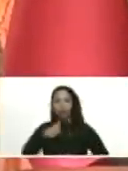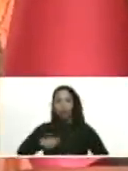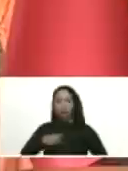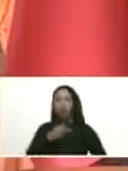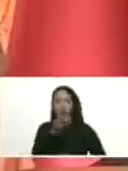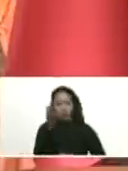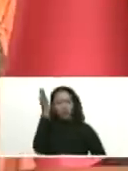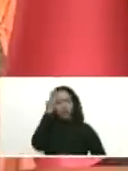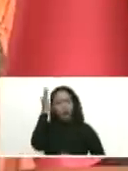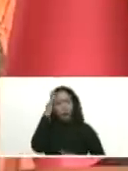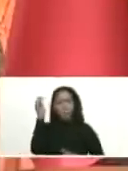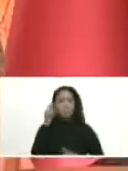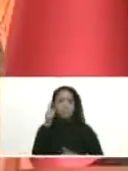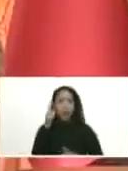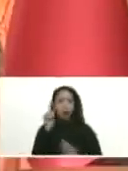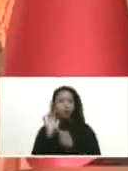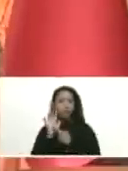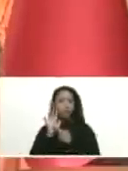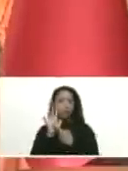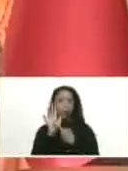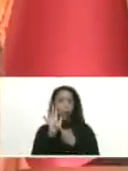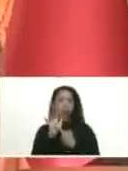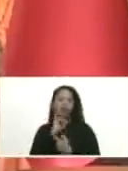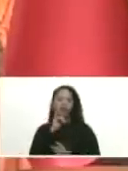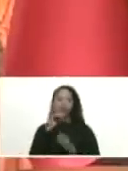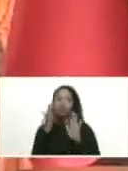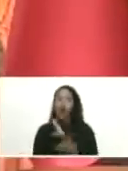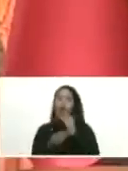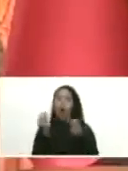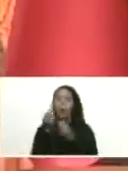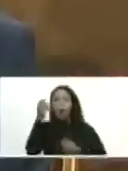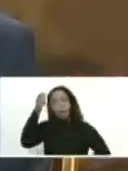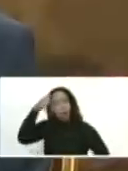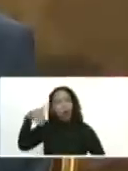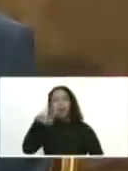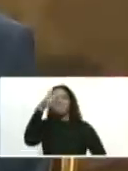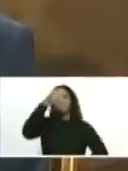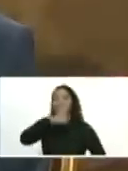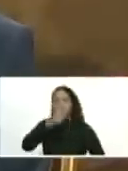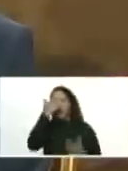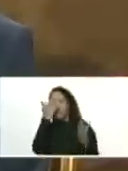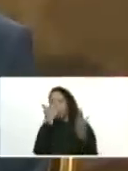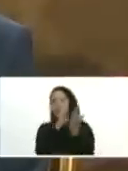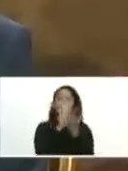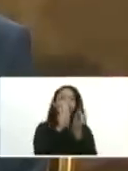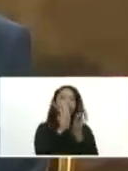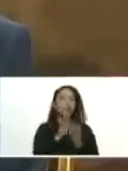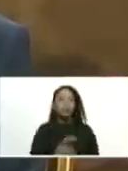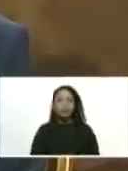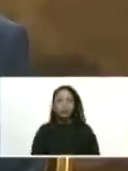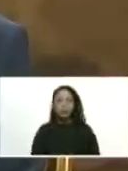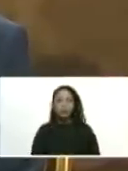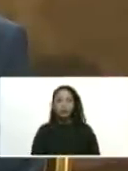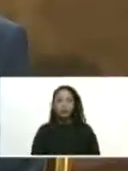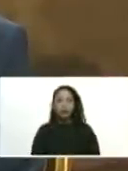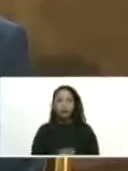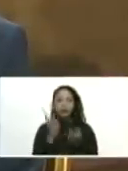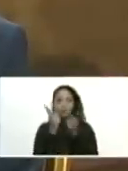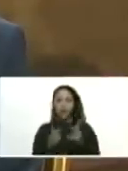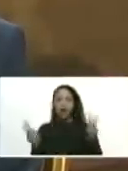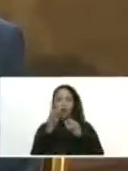bien, de primera mano, cómo nuestro pueblo ha resistido y enfrentado con